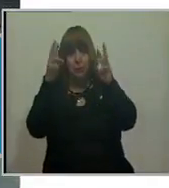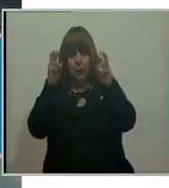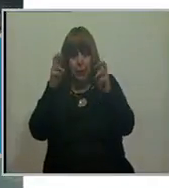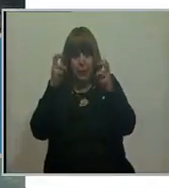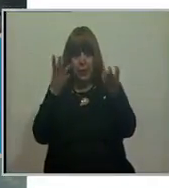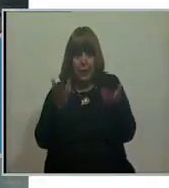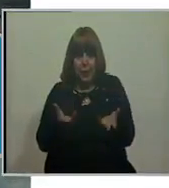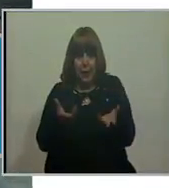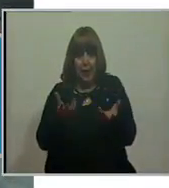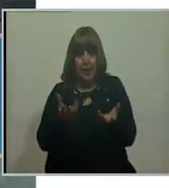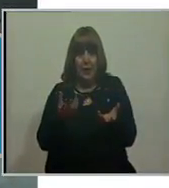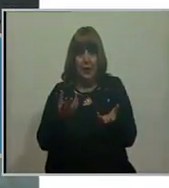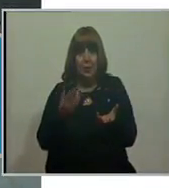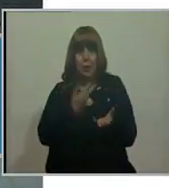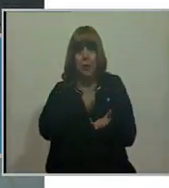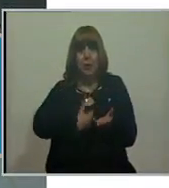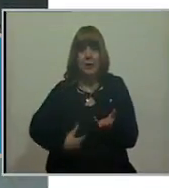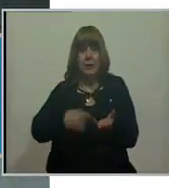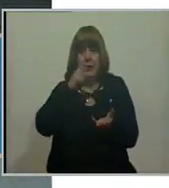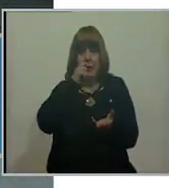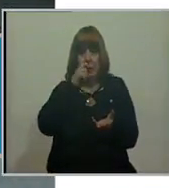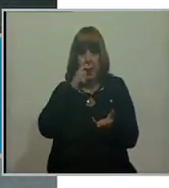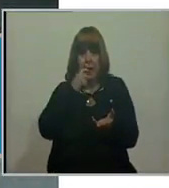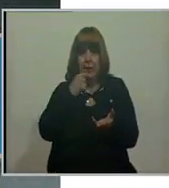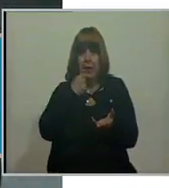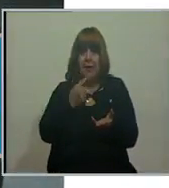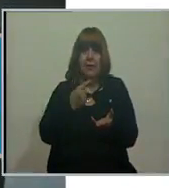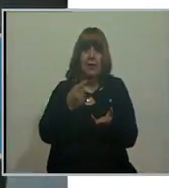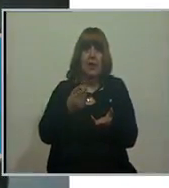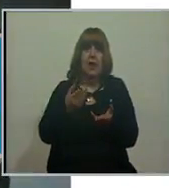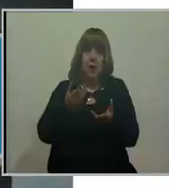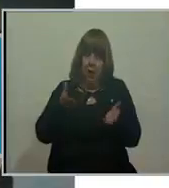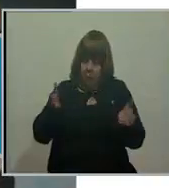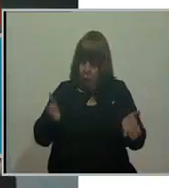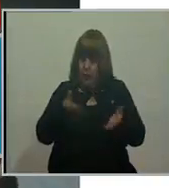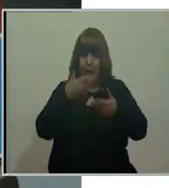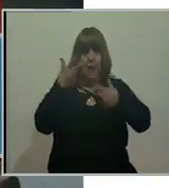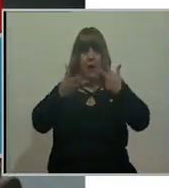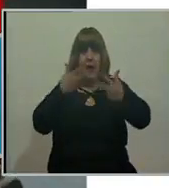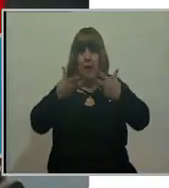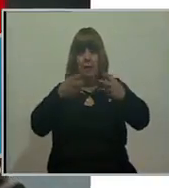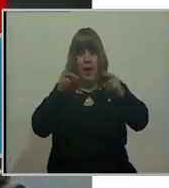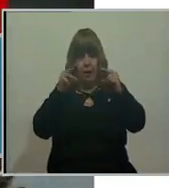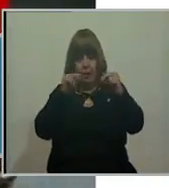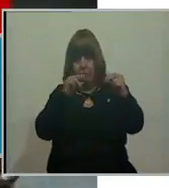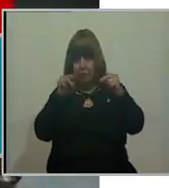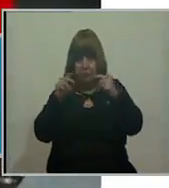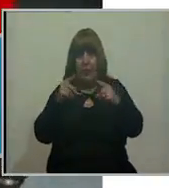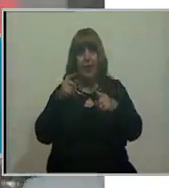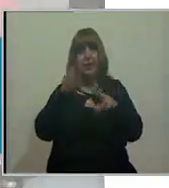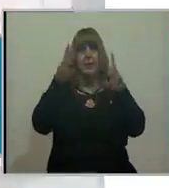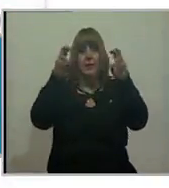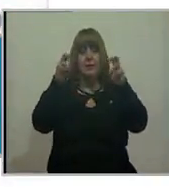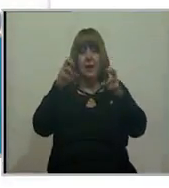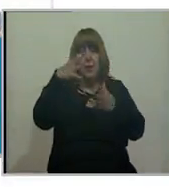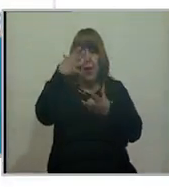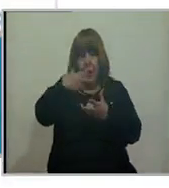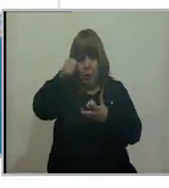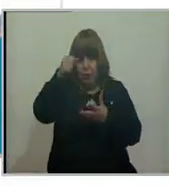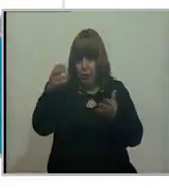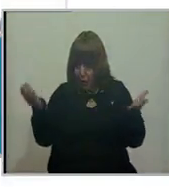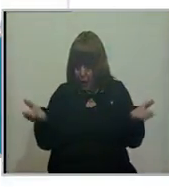presidente Macri. Uh-huh, exacto. Pronunciándose en contra. Se pronunció en contra, pero yo creo que...